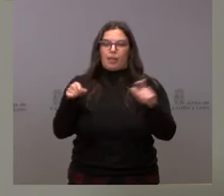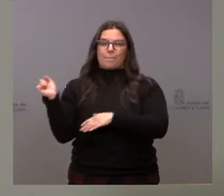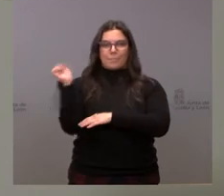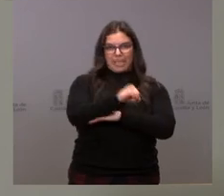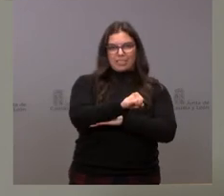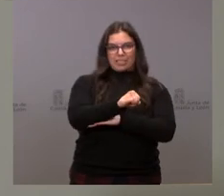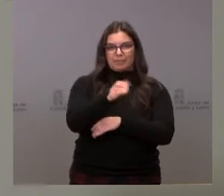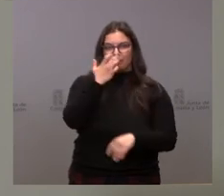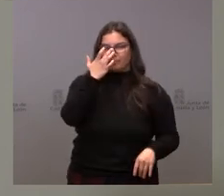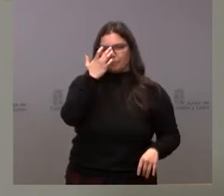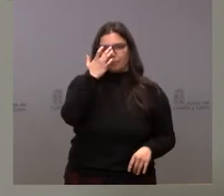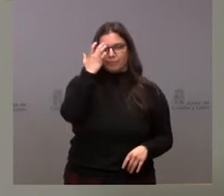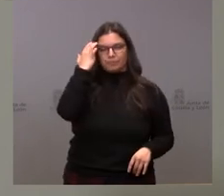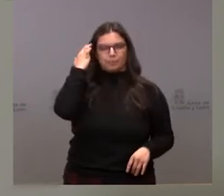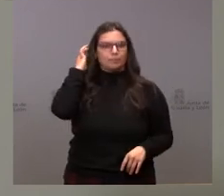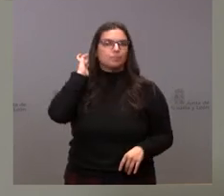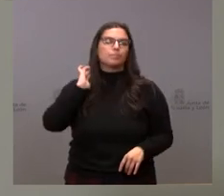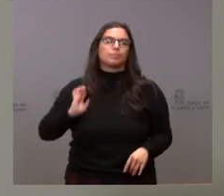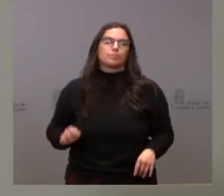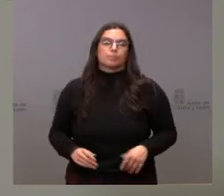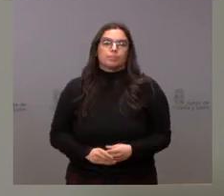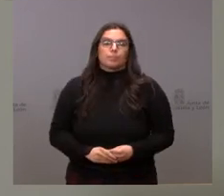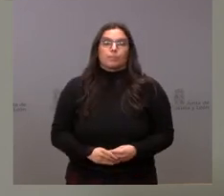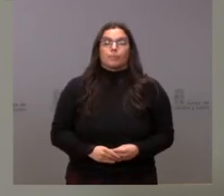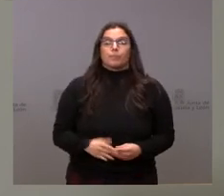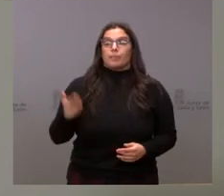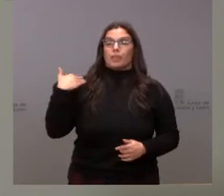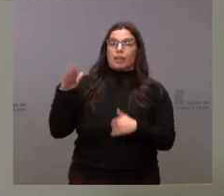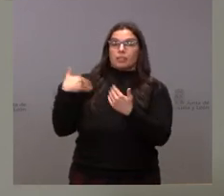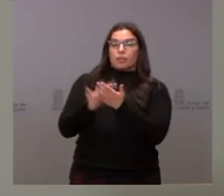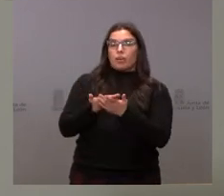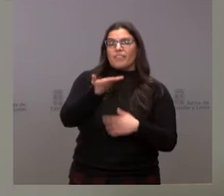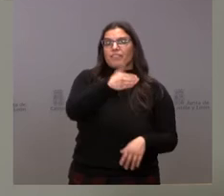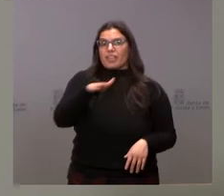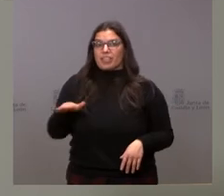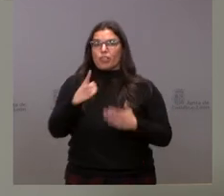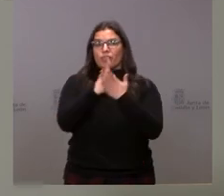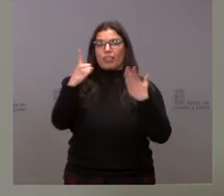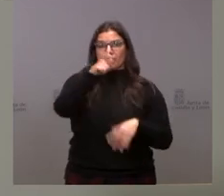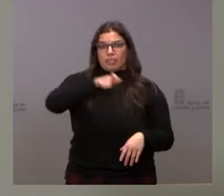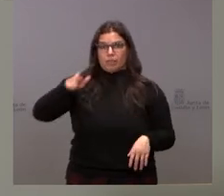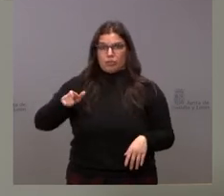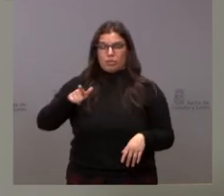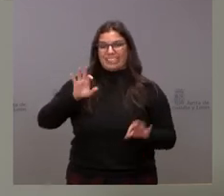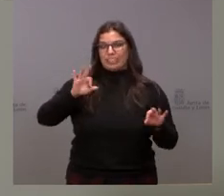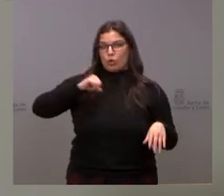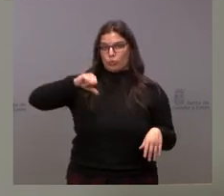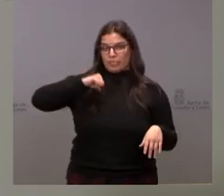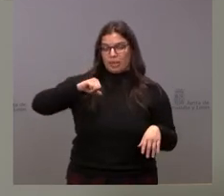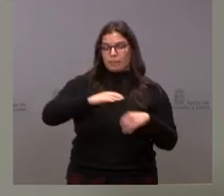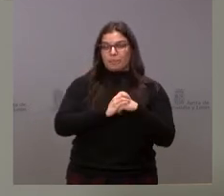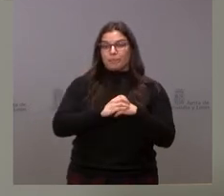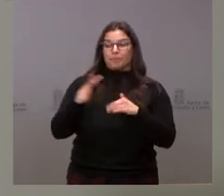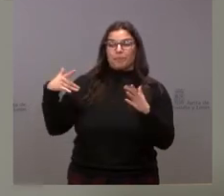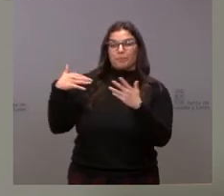las camas de hospitalización convencional en las últimas 24 horas han fallecido 16 personas en nuestros hospitales mientras que la última